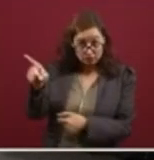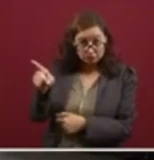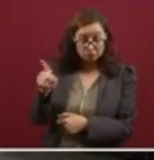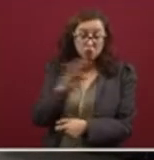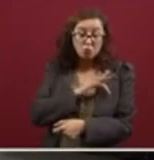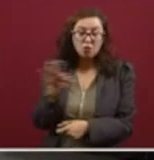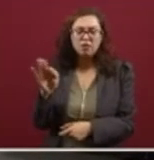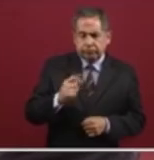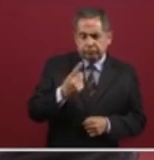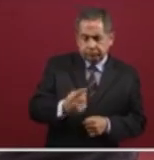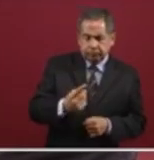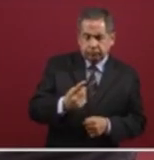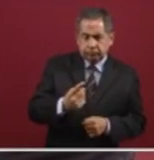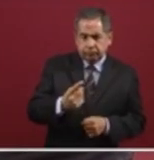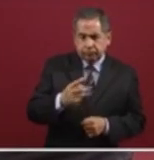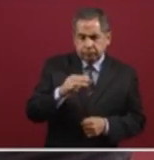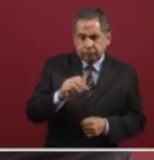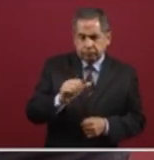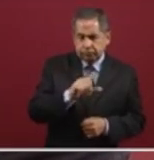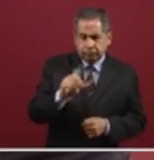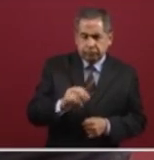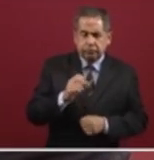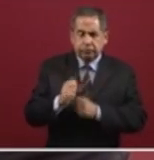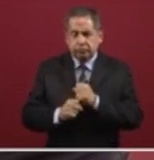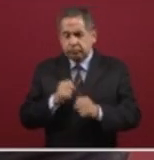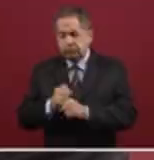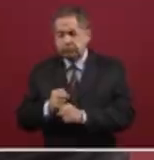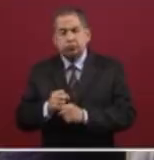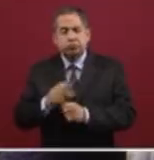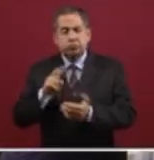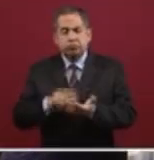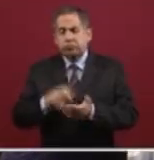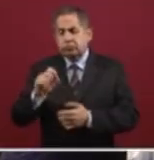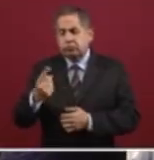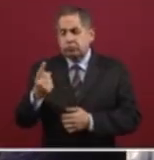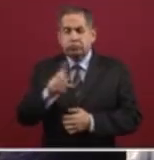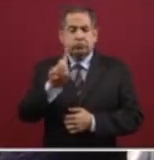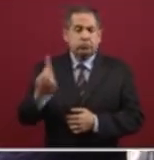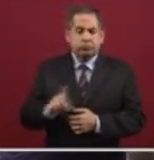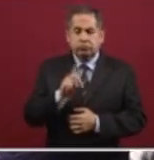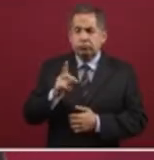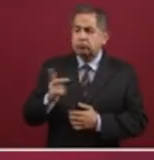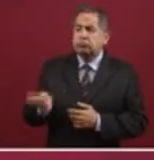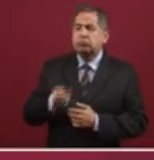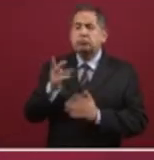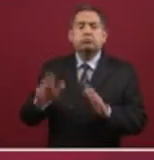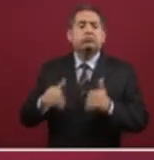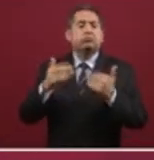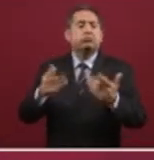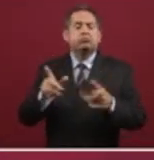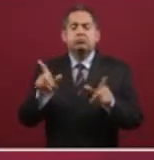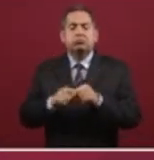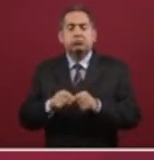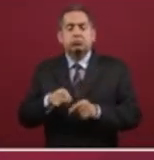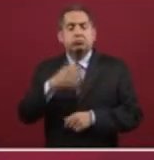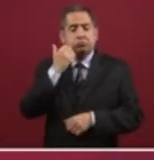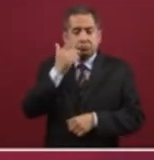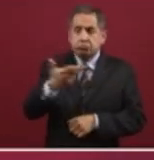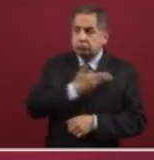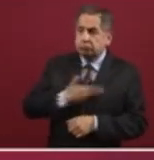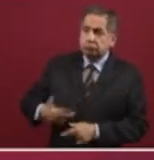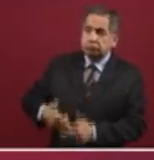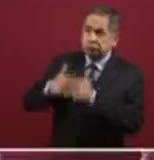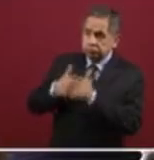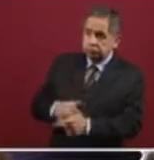Ese sería un buen día. 21 de marzo del 21, domingo, consulta. ¿Quieres que continúe el presidente o